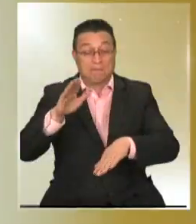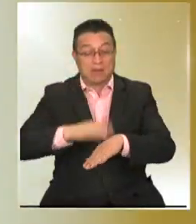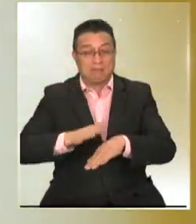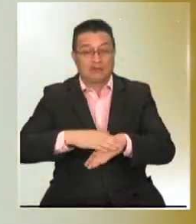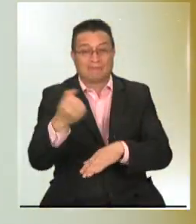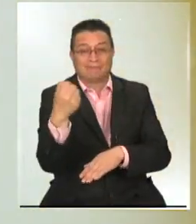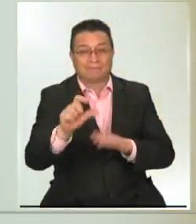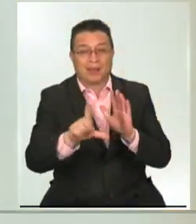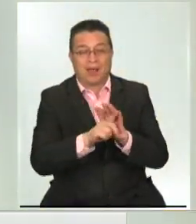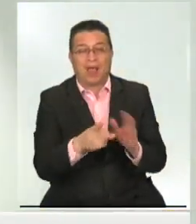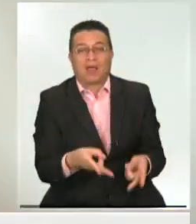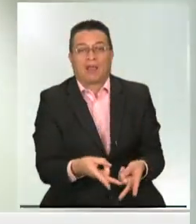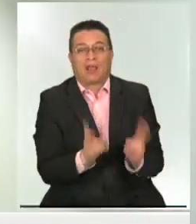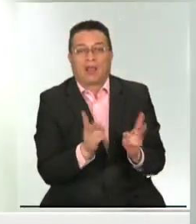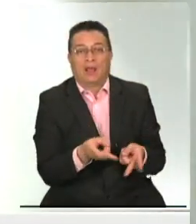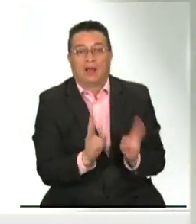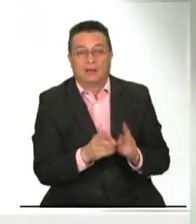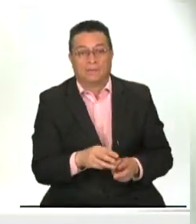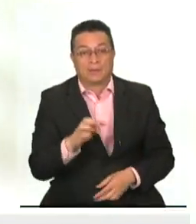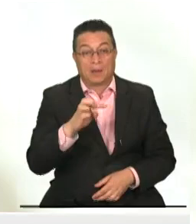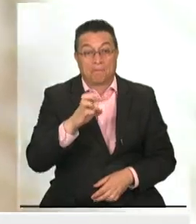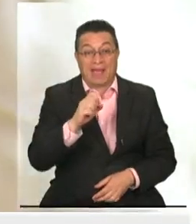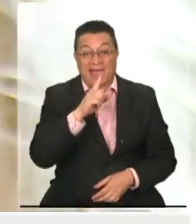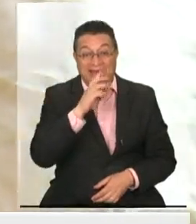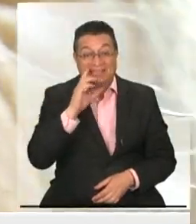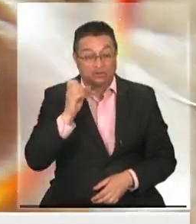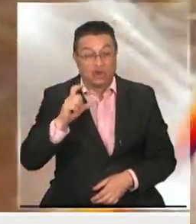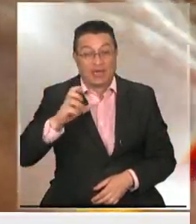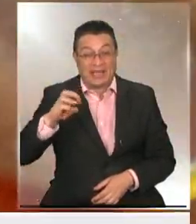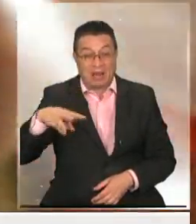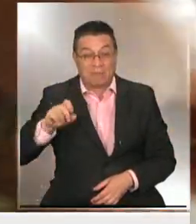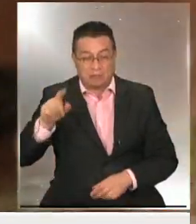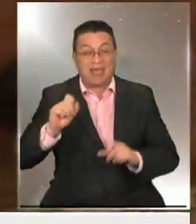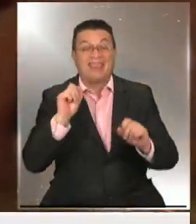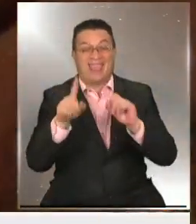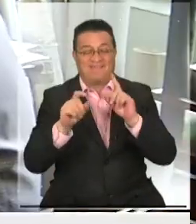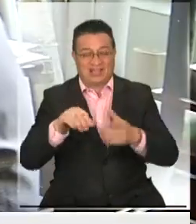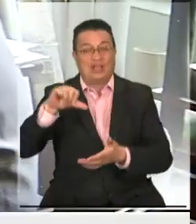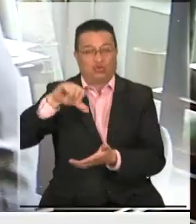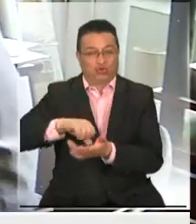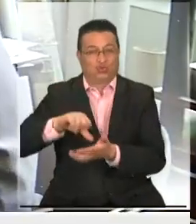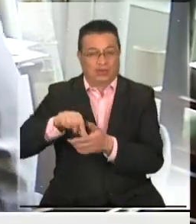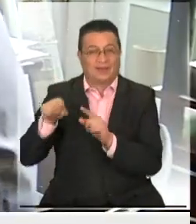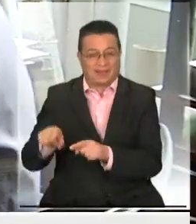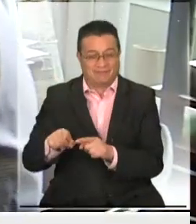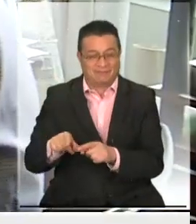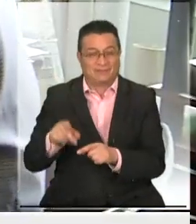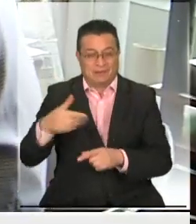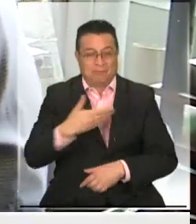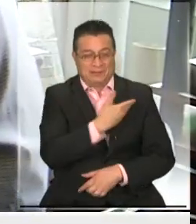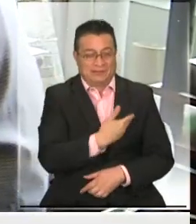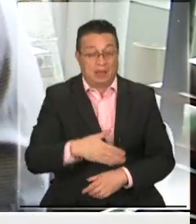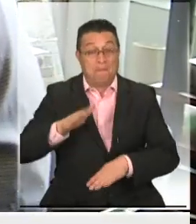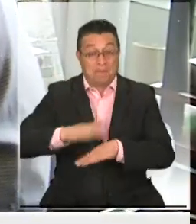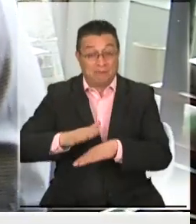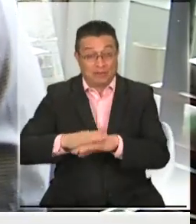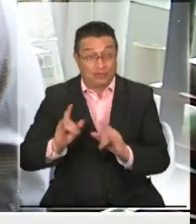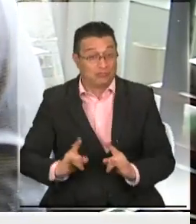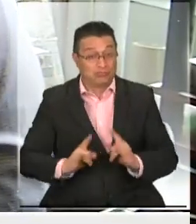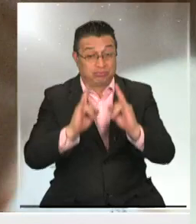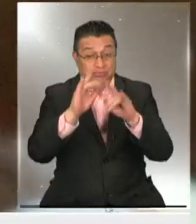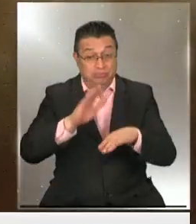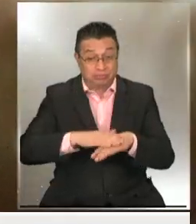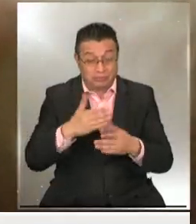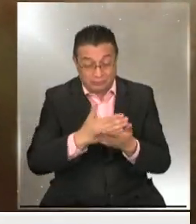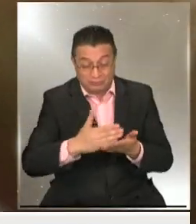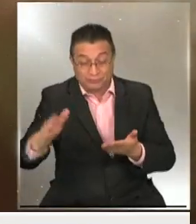ilegales. Patricio Germán preside la Fundación Defendamos la Ciudad. Cuenta que los permisos de estas torres comenzaron a